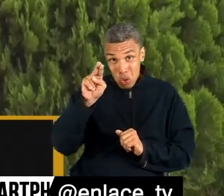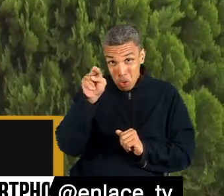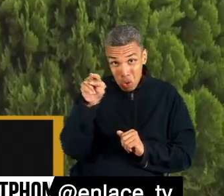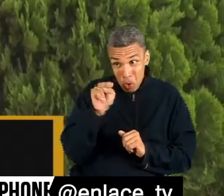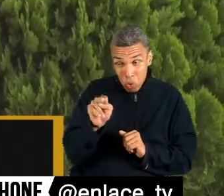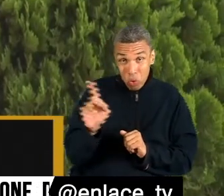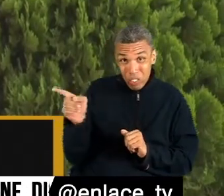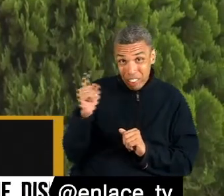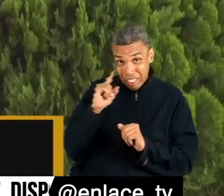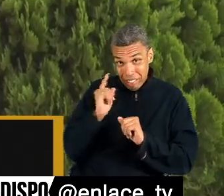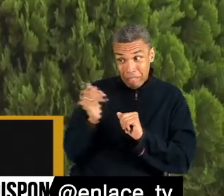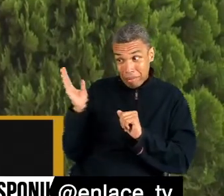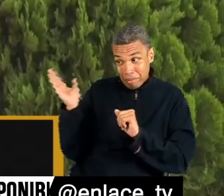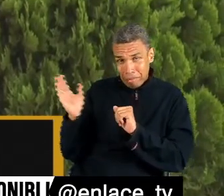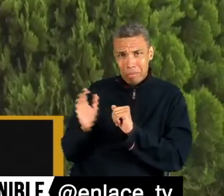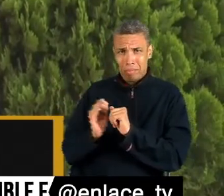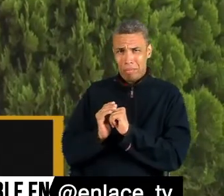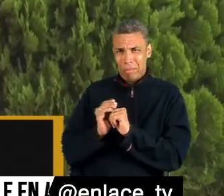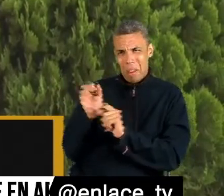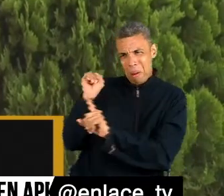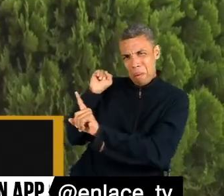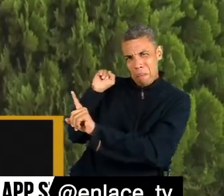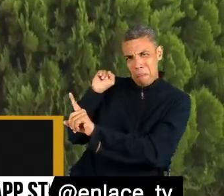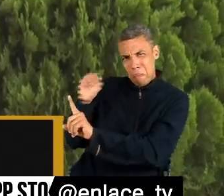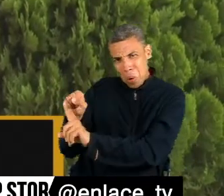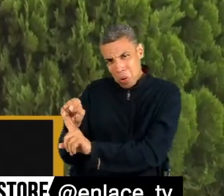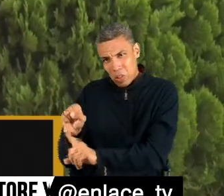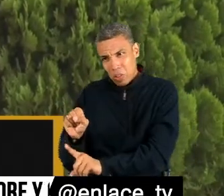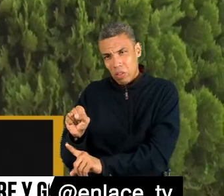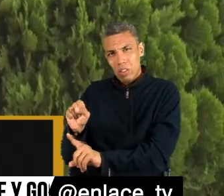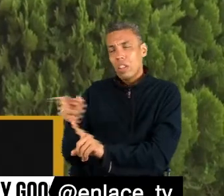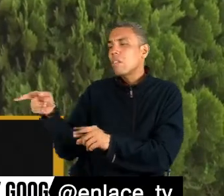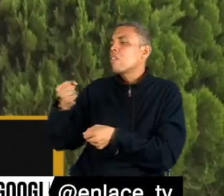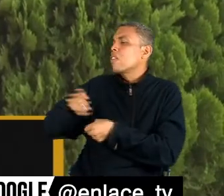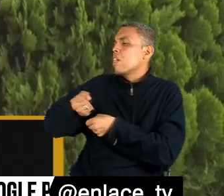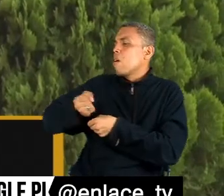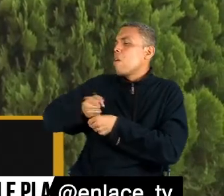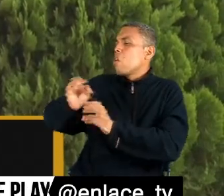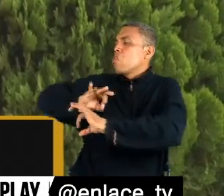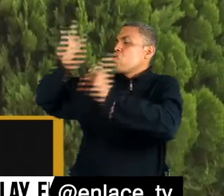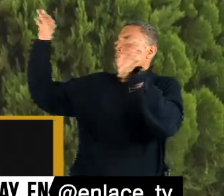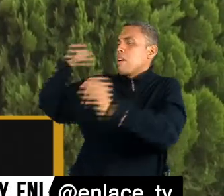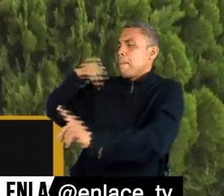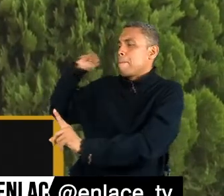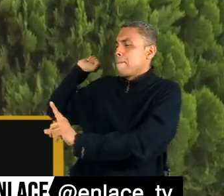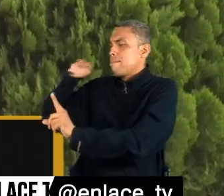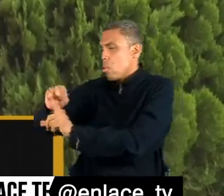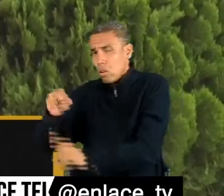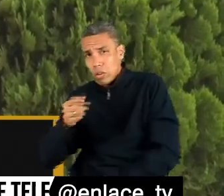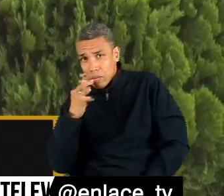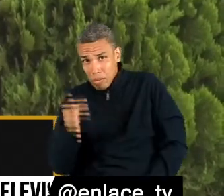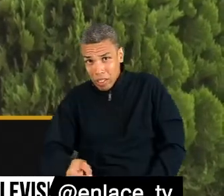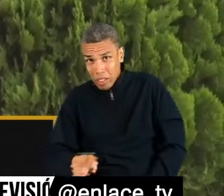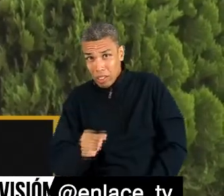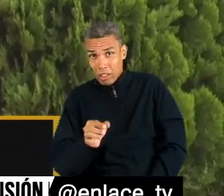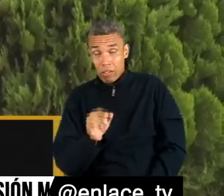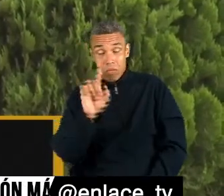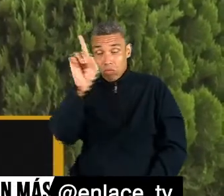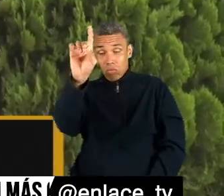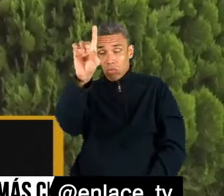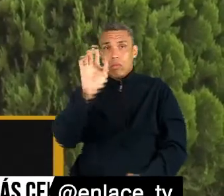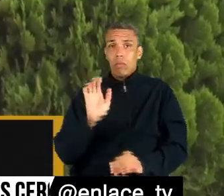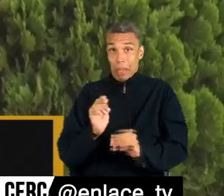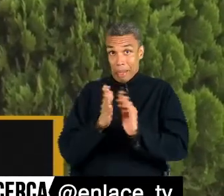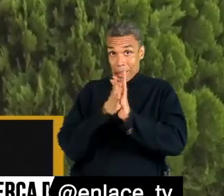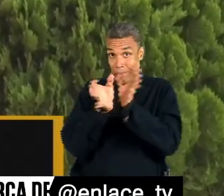abuso deslaboralizó su relación. Lo primero que quiero aclarar como presidente de este sindicato es que nunca hemos tenido un vínculo